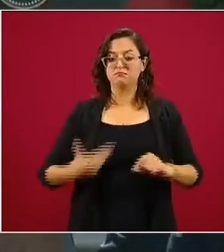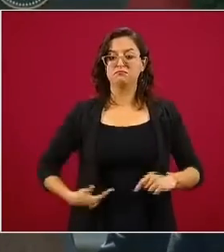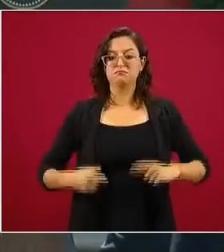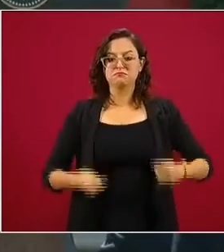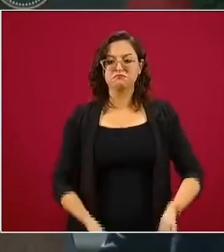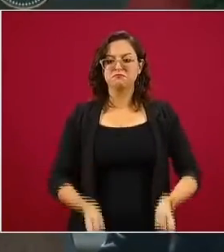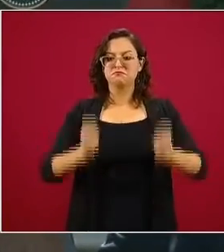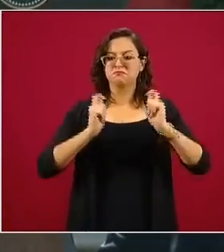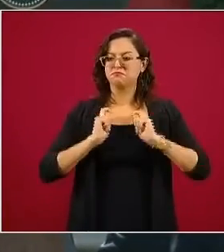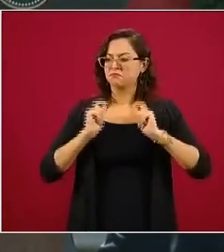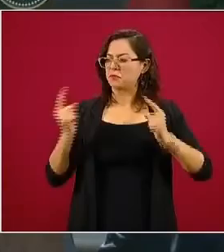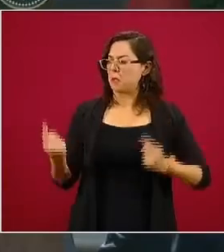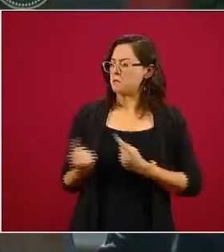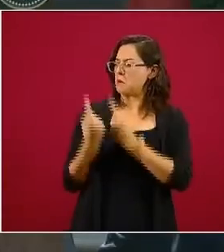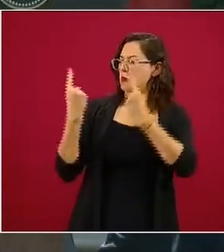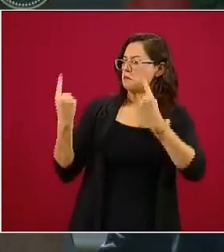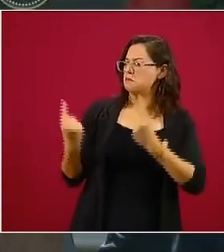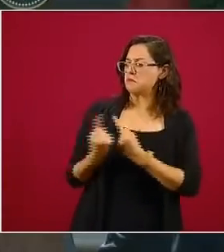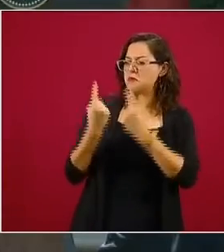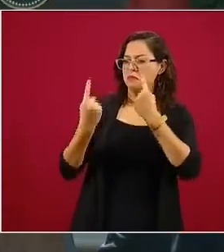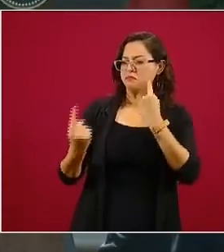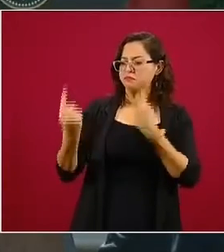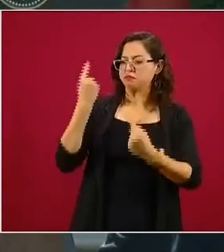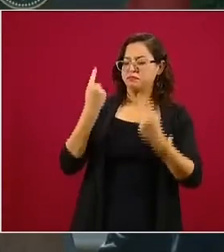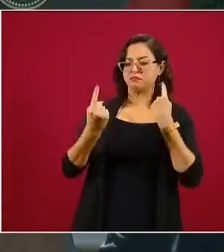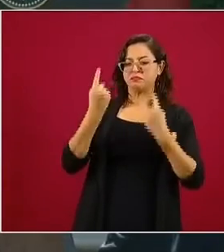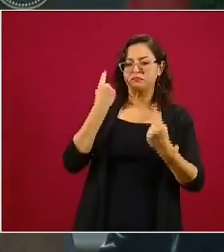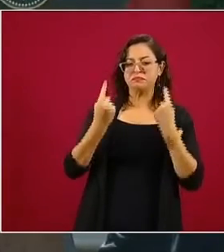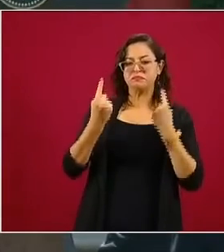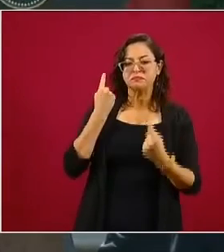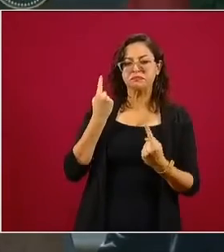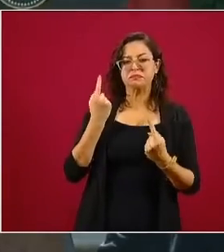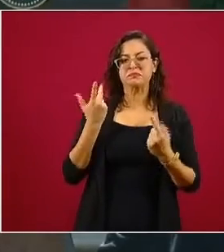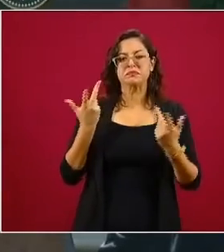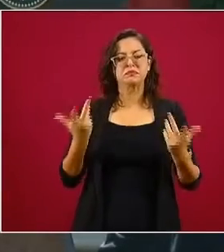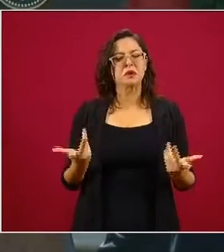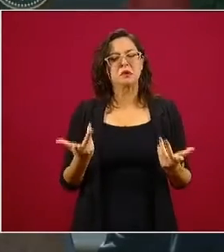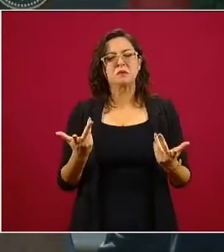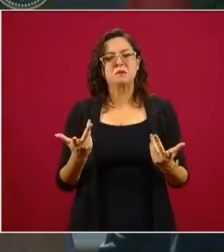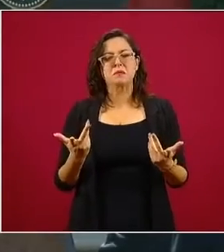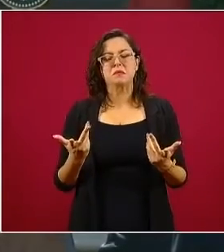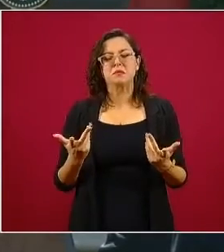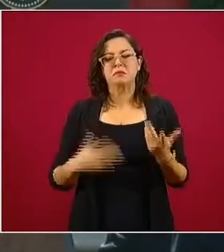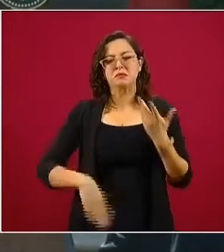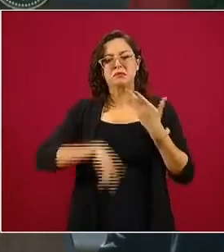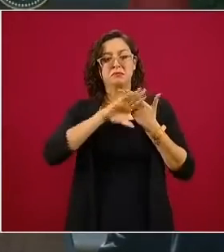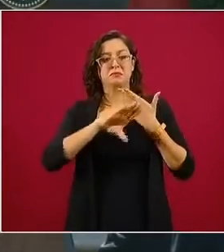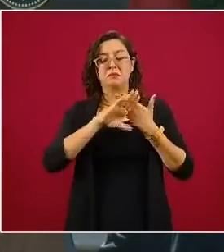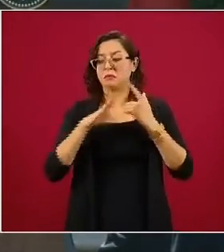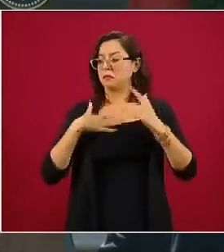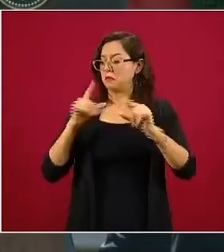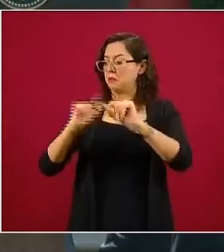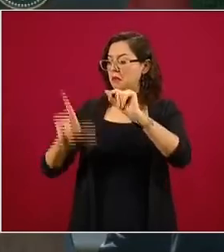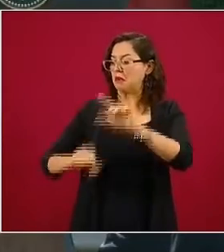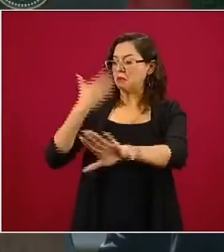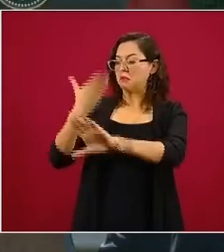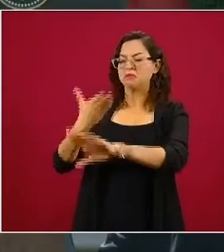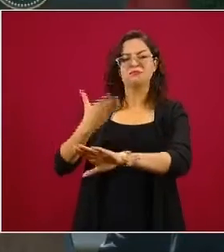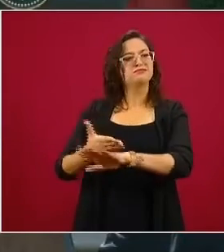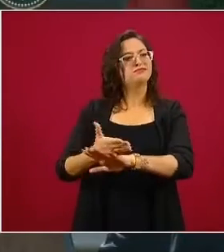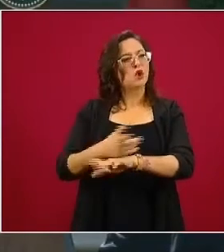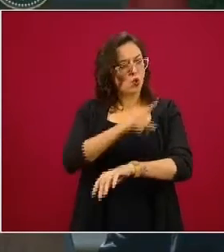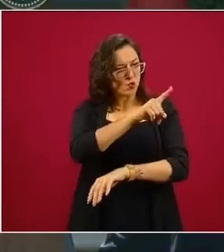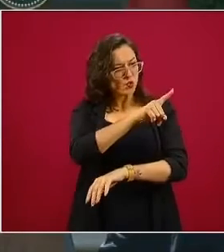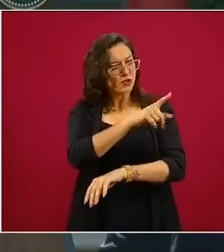de agravios hacia mi persona y, lo que estimo más importante, hacia mi país,